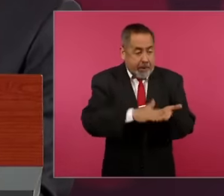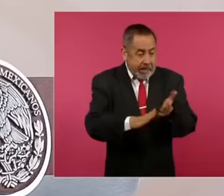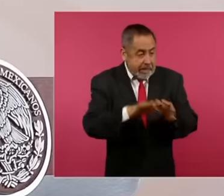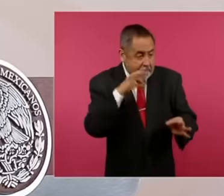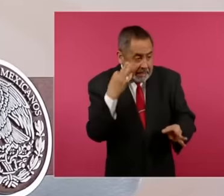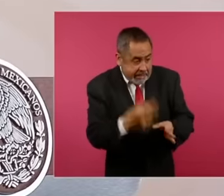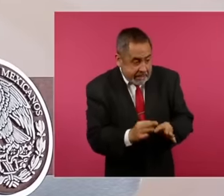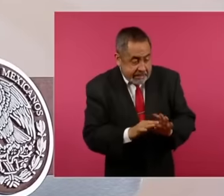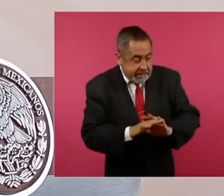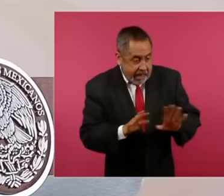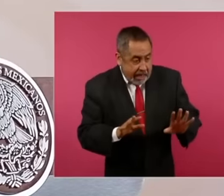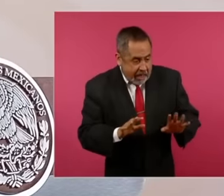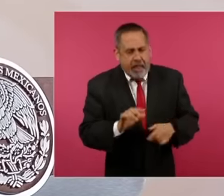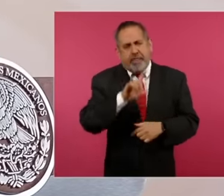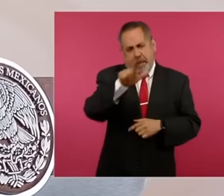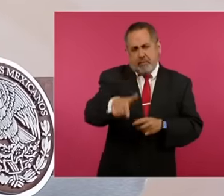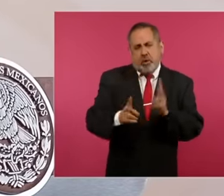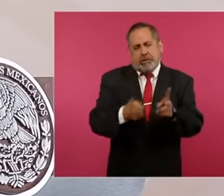y luego hablamos.